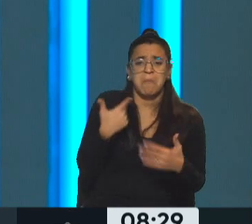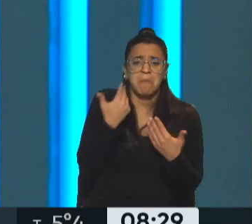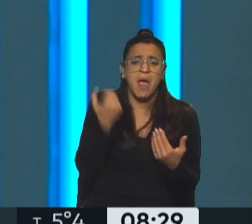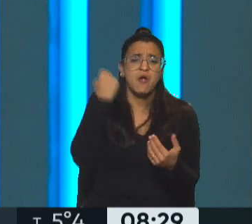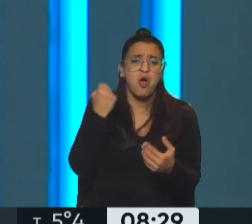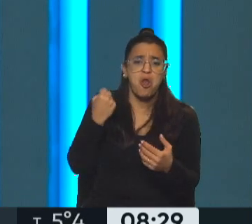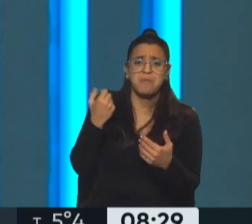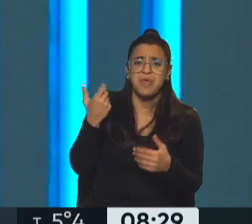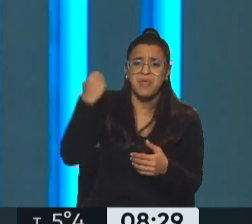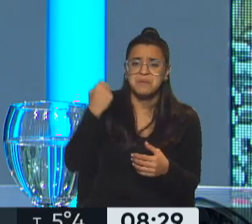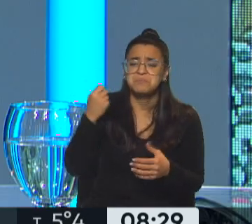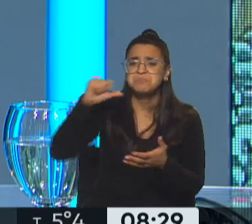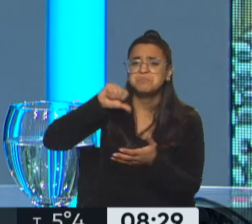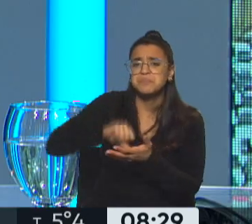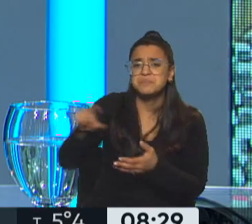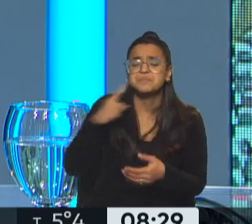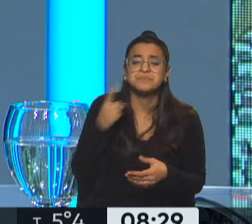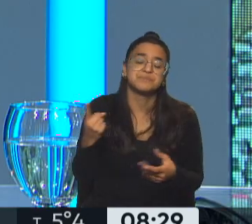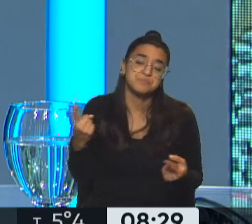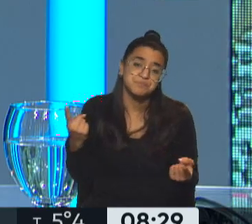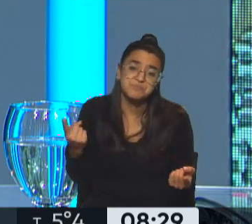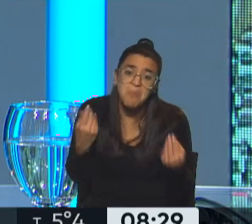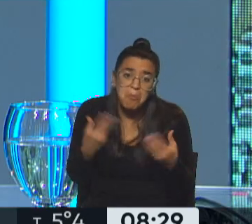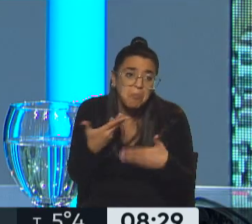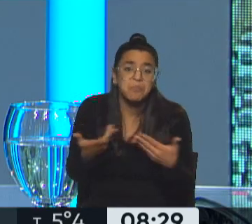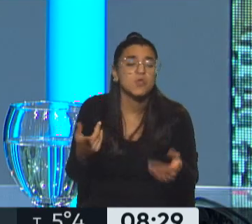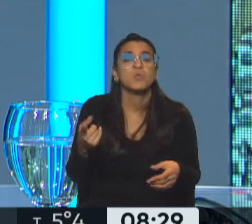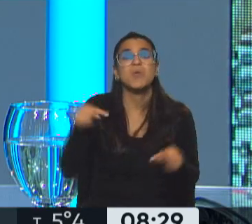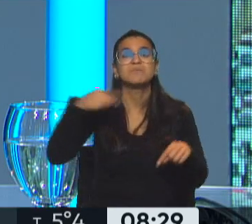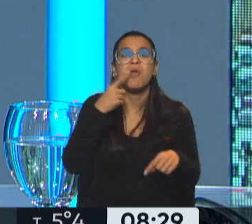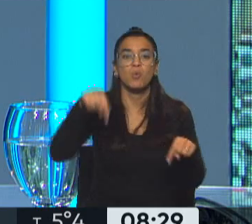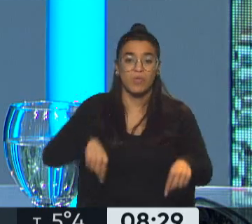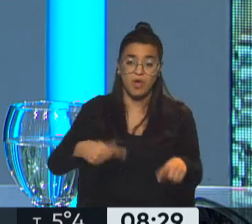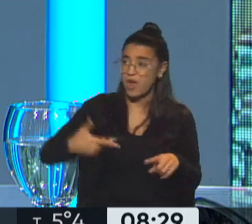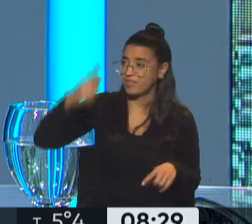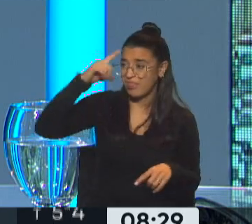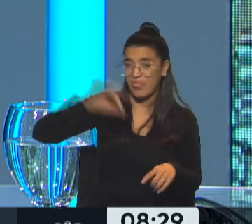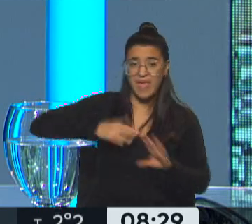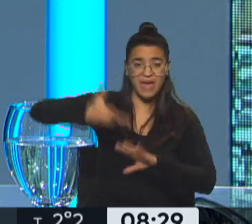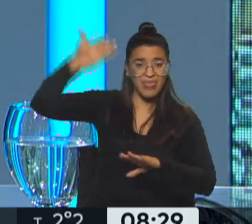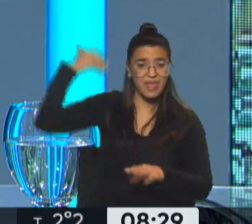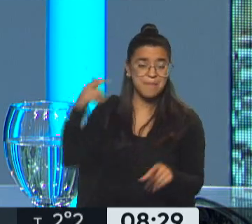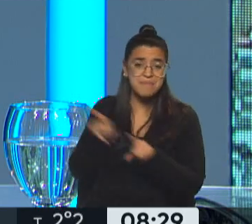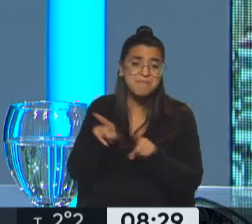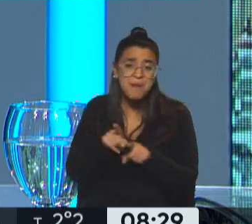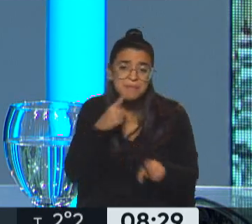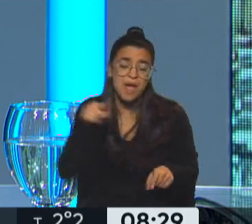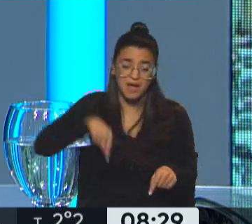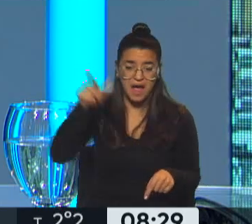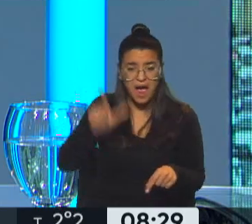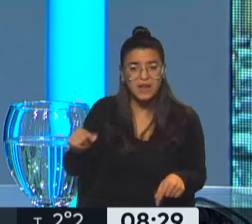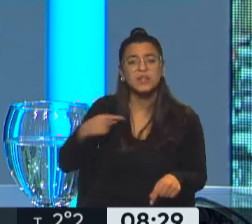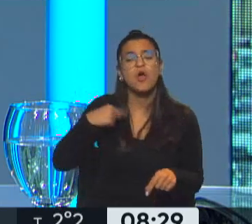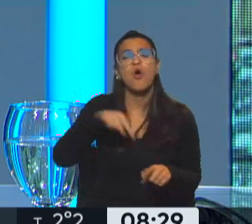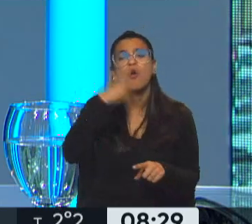la economía del país? Sí, es la pregunta no de ahora, sino hace décadas, ¿no? Porque en la Argentina, a diferencia, no digo de otros países